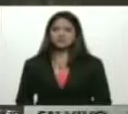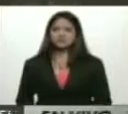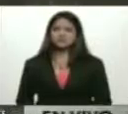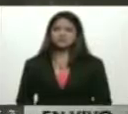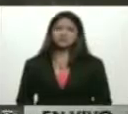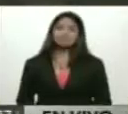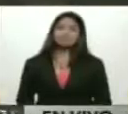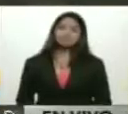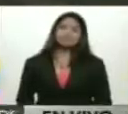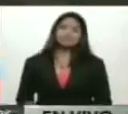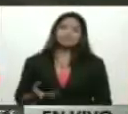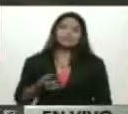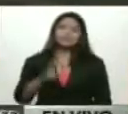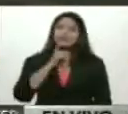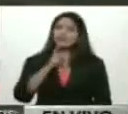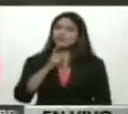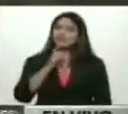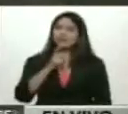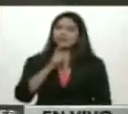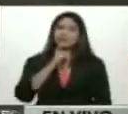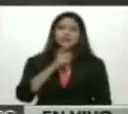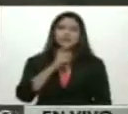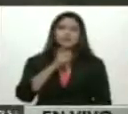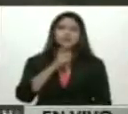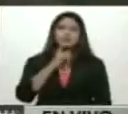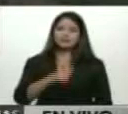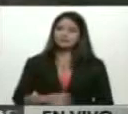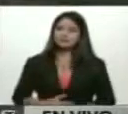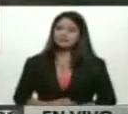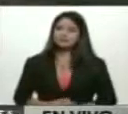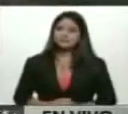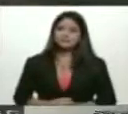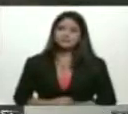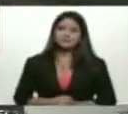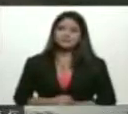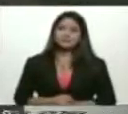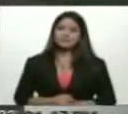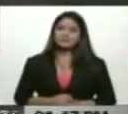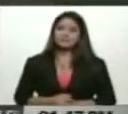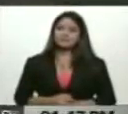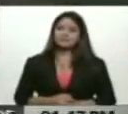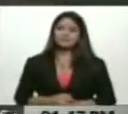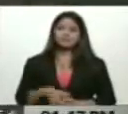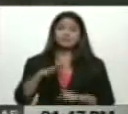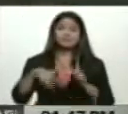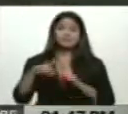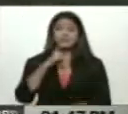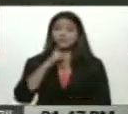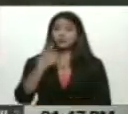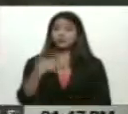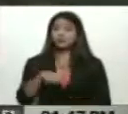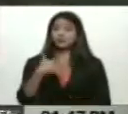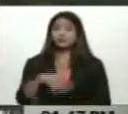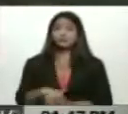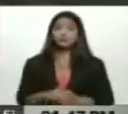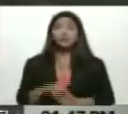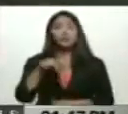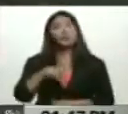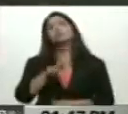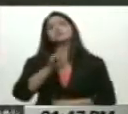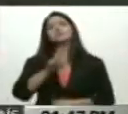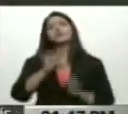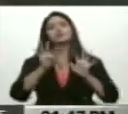qué difícil qué difícil son los momentos más altos de la historia hoy a